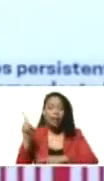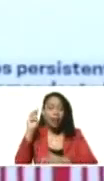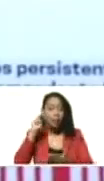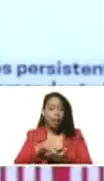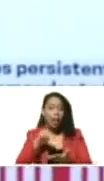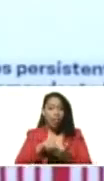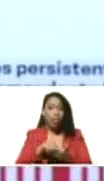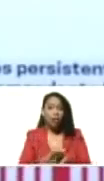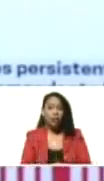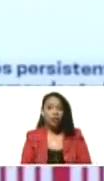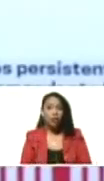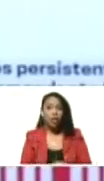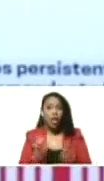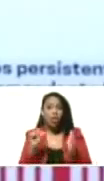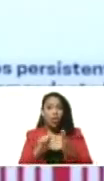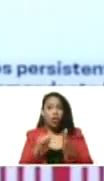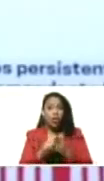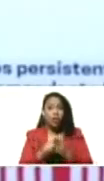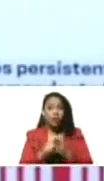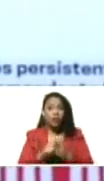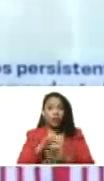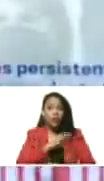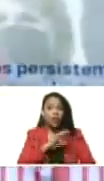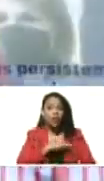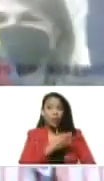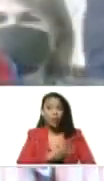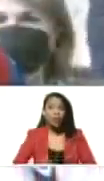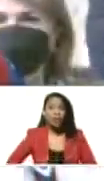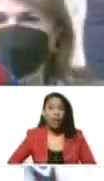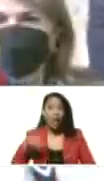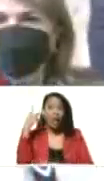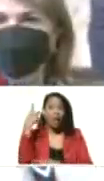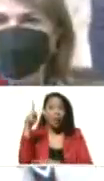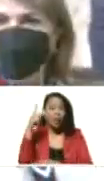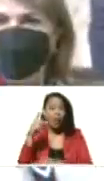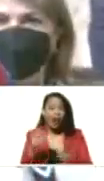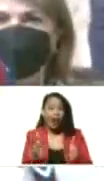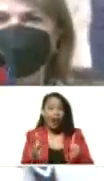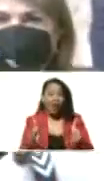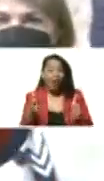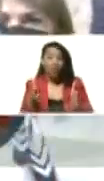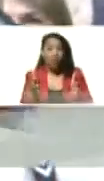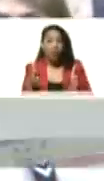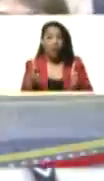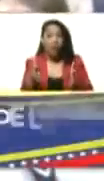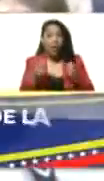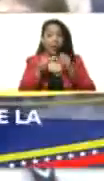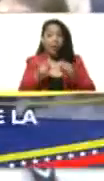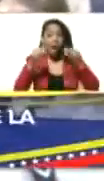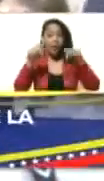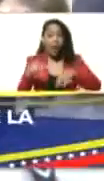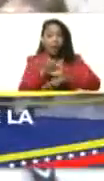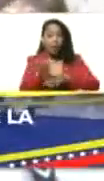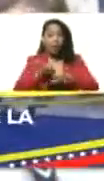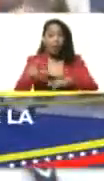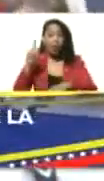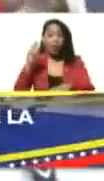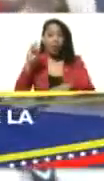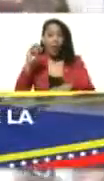Miranda, donde, por cierto, señor presidente, la parroquia ganadora quedó acá en el municipio